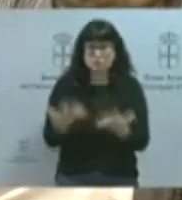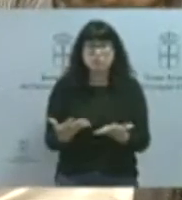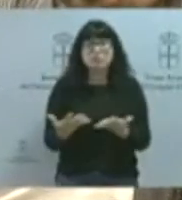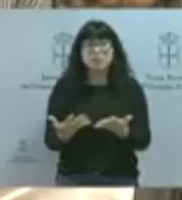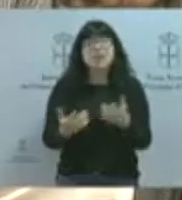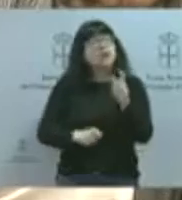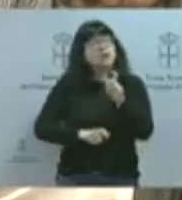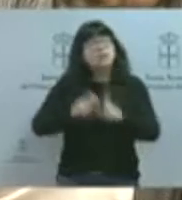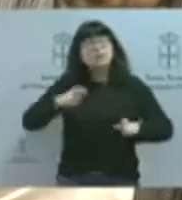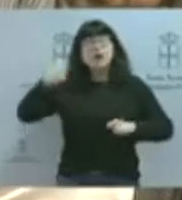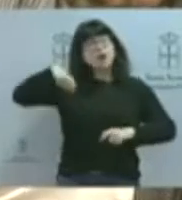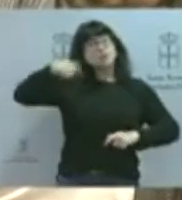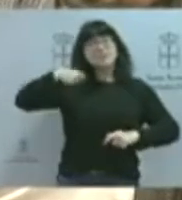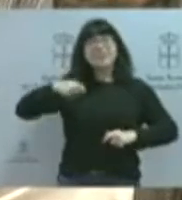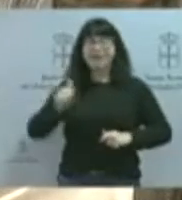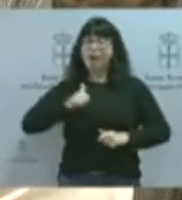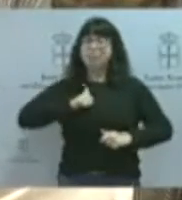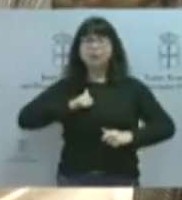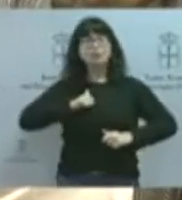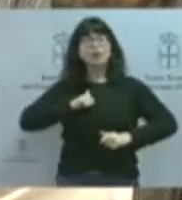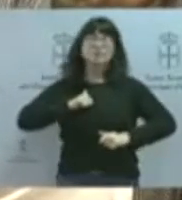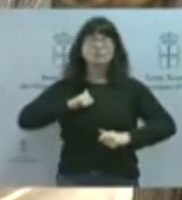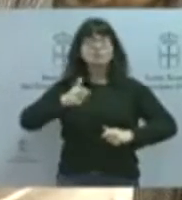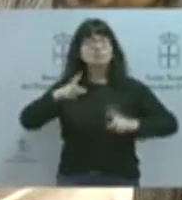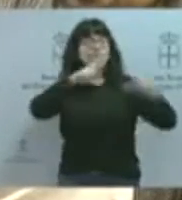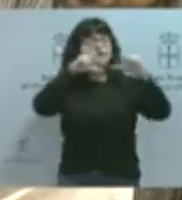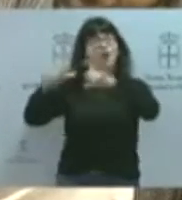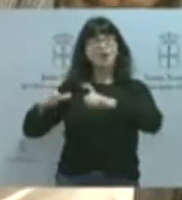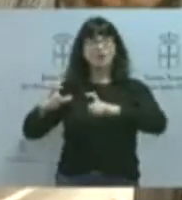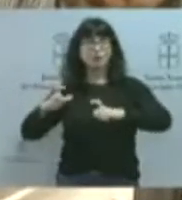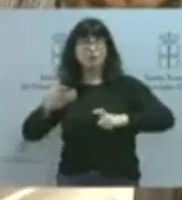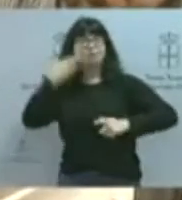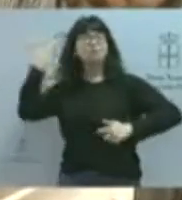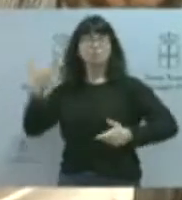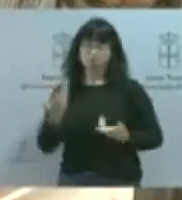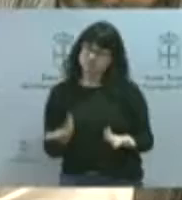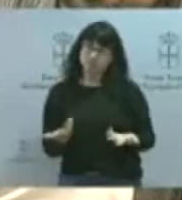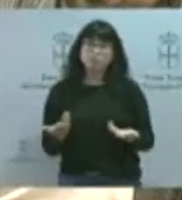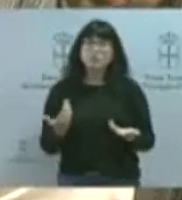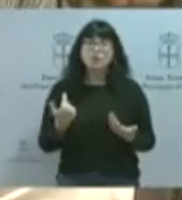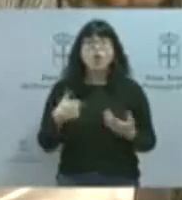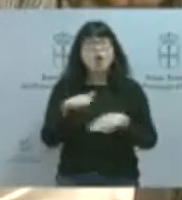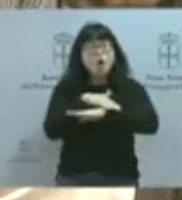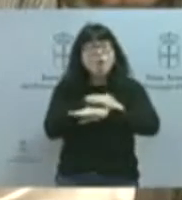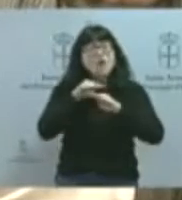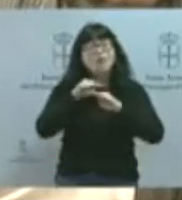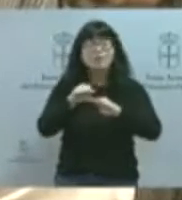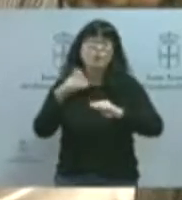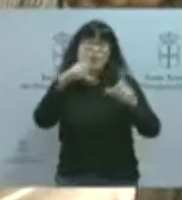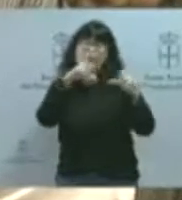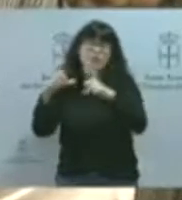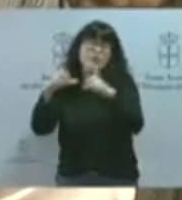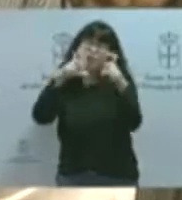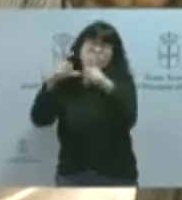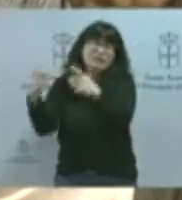golpes en el pecho. Su Gobierno ha hecho de la foto ya una tradición, tengo que decírselo, y de las reuniones institucionales un placebo.